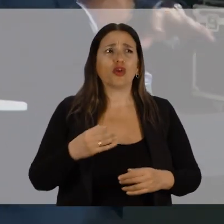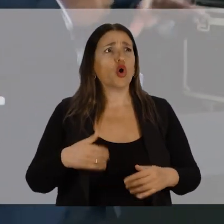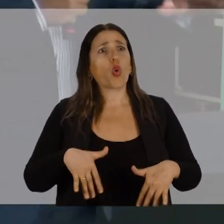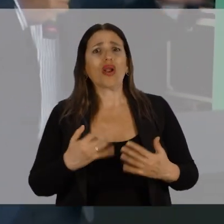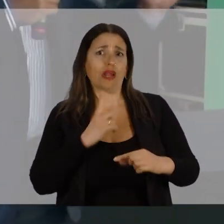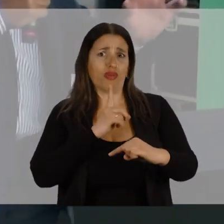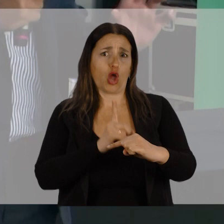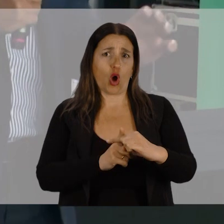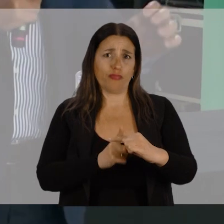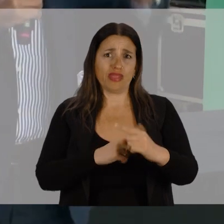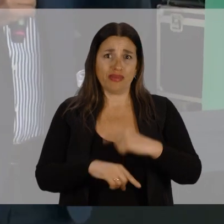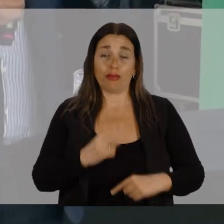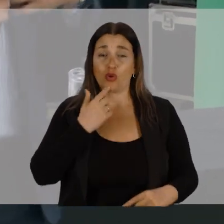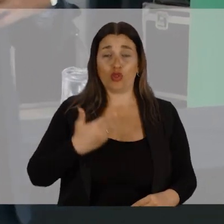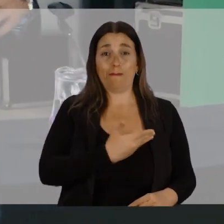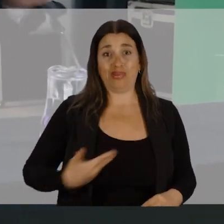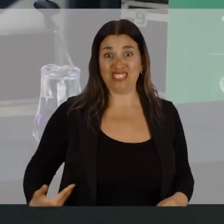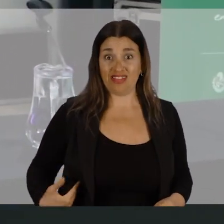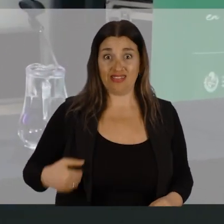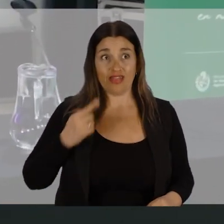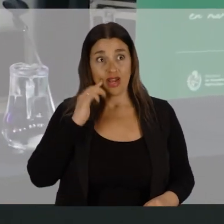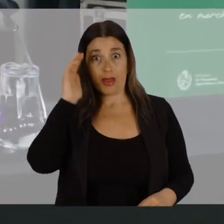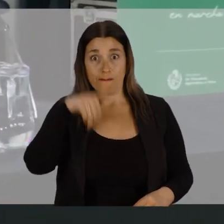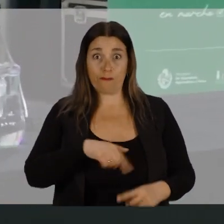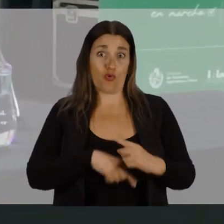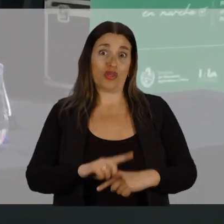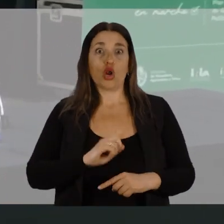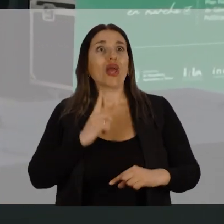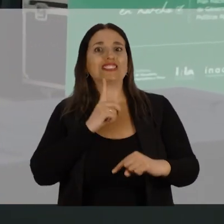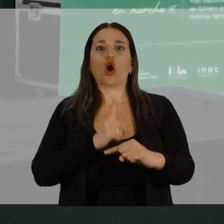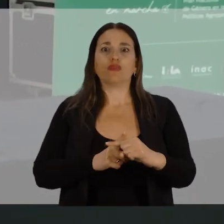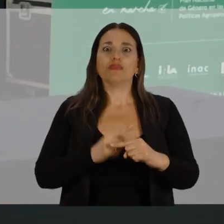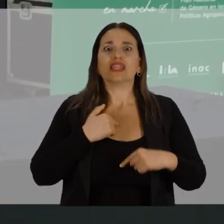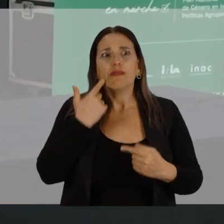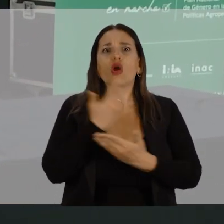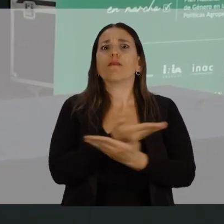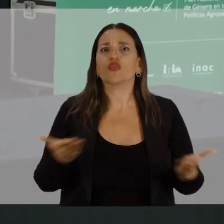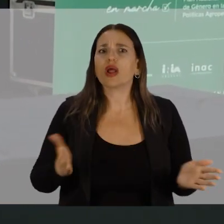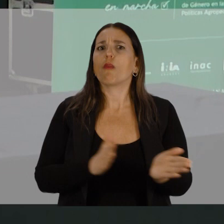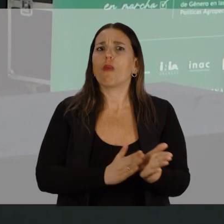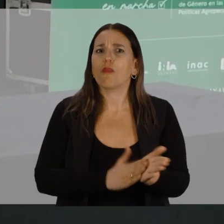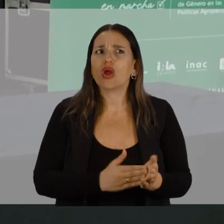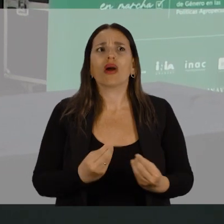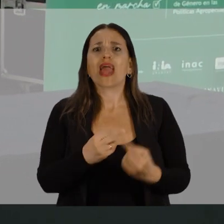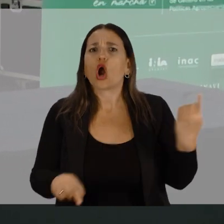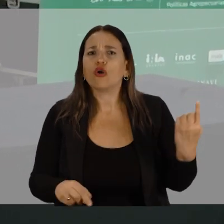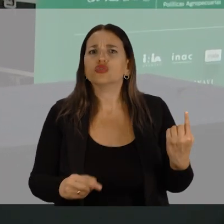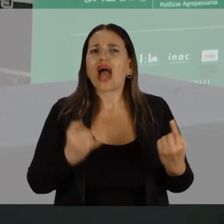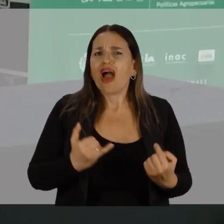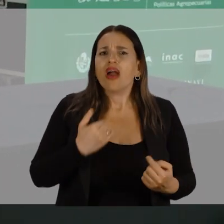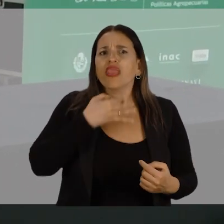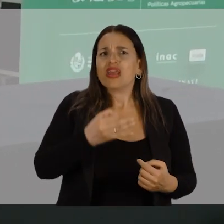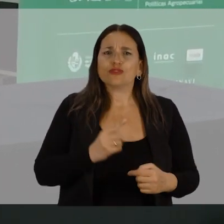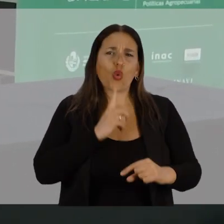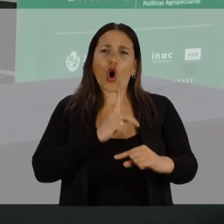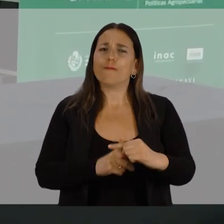siempre digo que cualquiera de ustedes puede ser optimista. Ahora, cuando sos presidente de la República no puedes ser optimista porque sos optimista. Demostrame por qué sos optimista. ¿Cuáles son